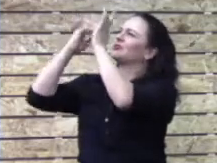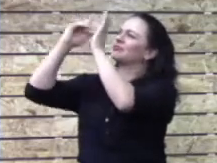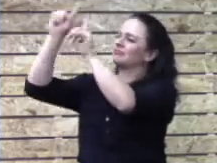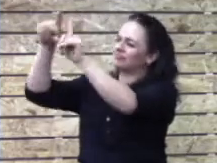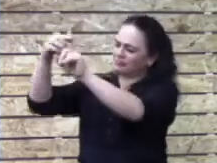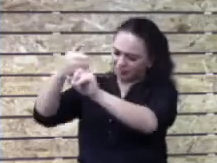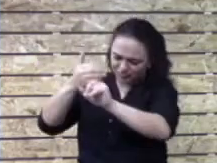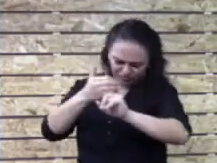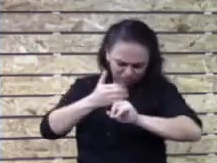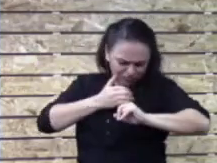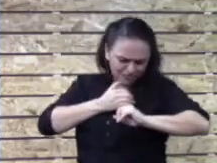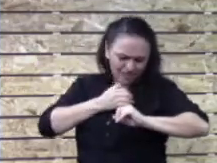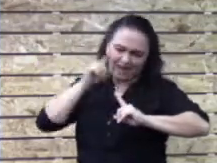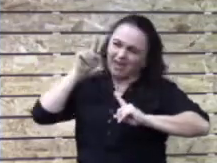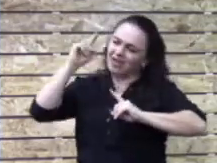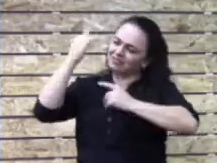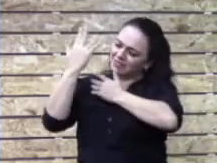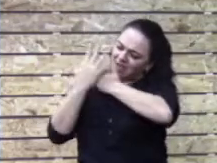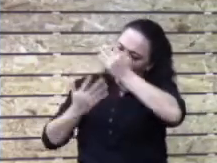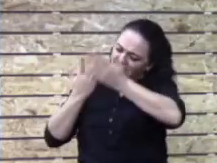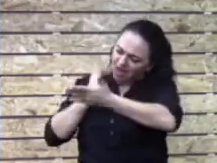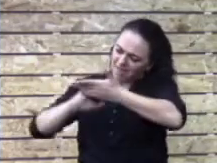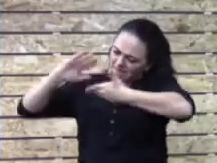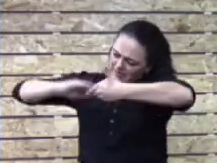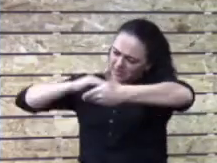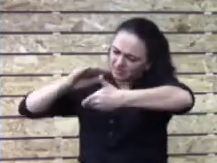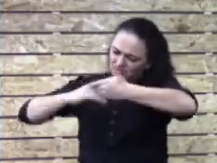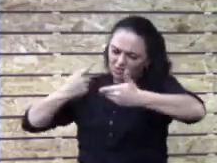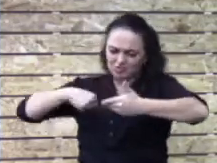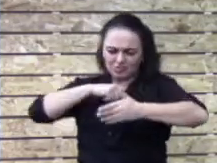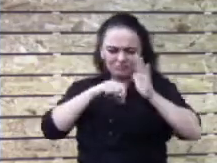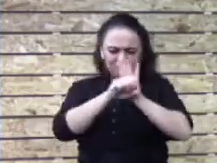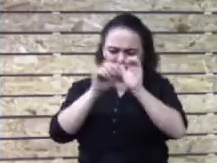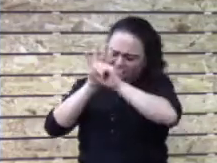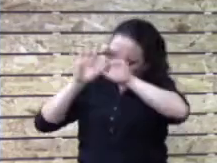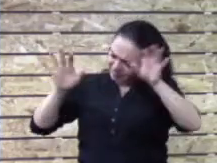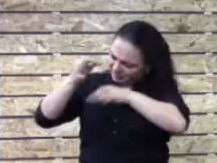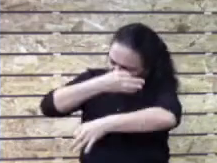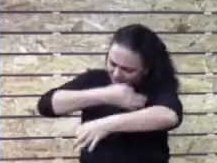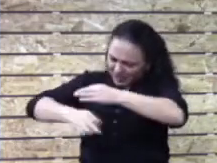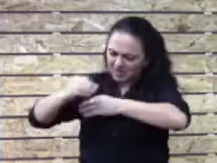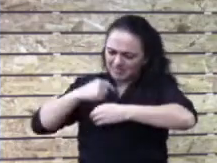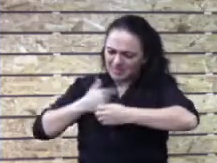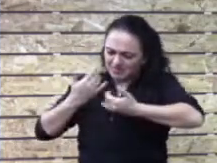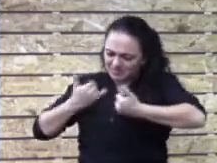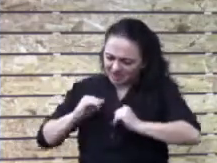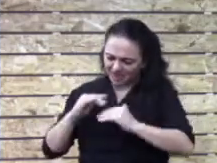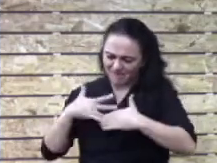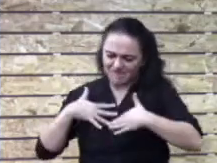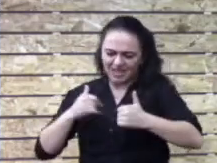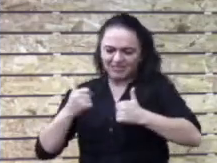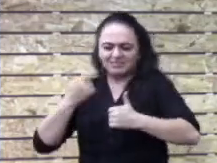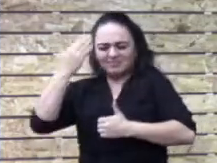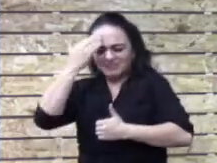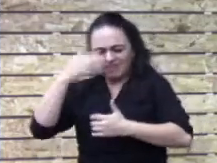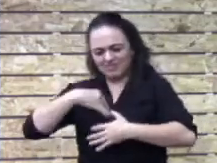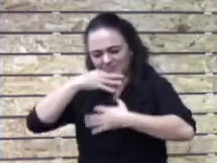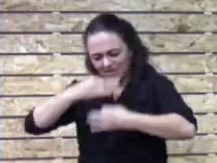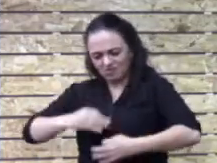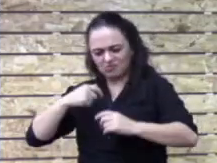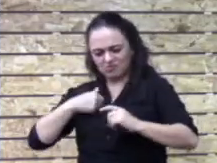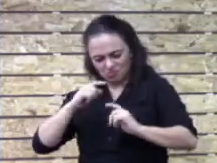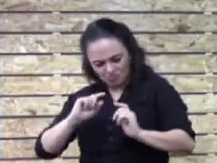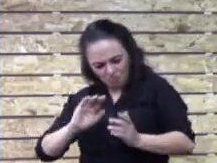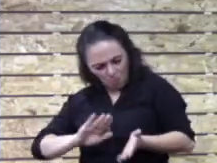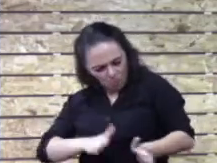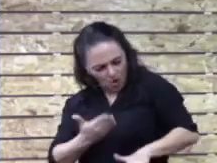la eternidad en cualquier momento. Con esa libertad podemos servir, con esa libertad podemos